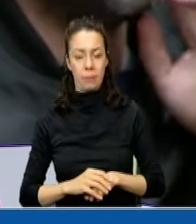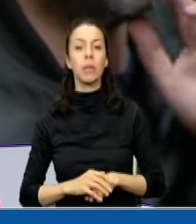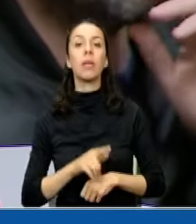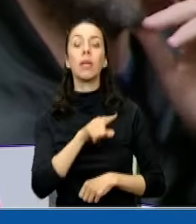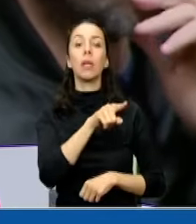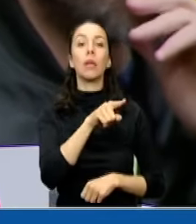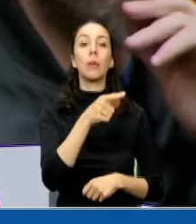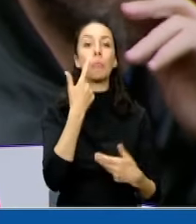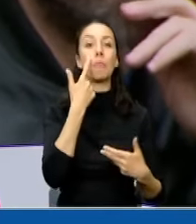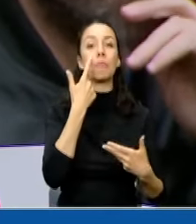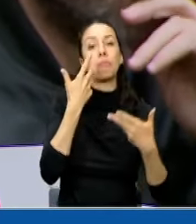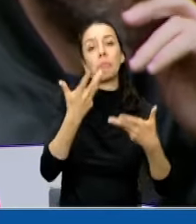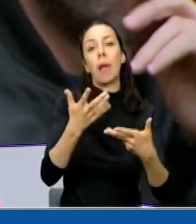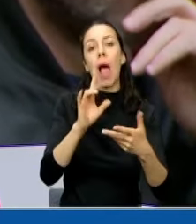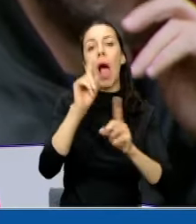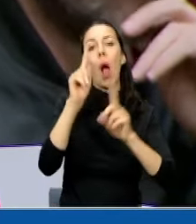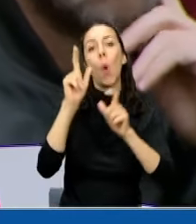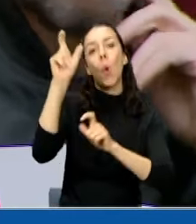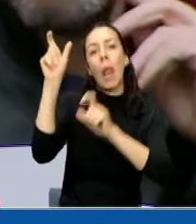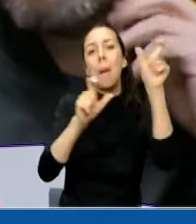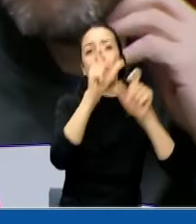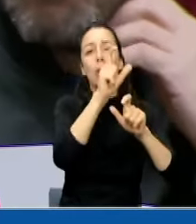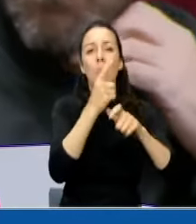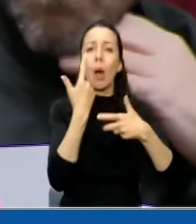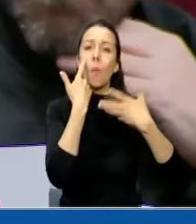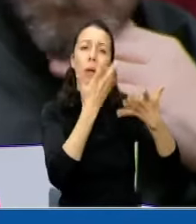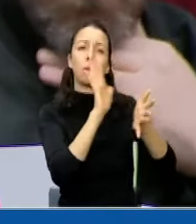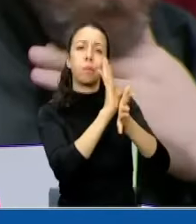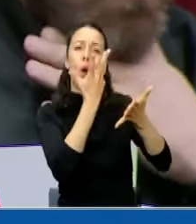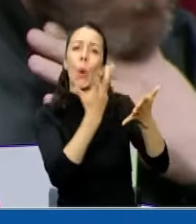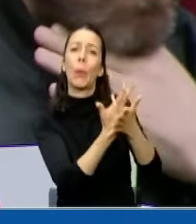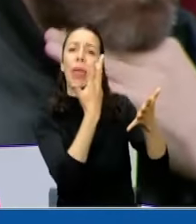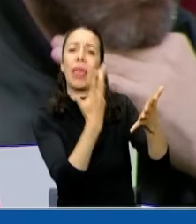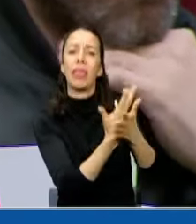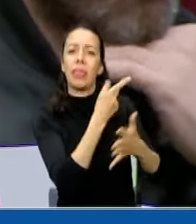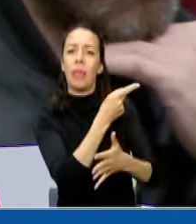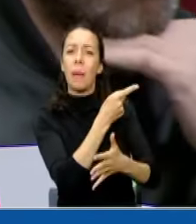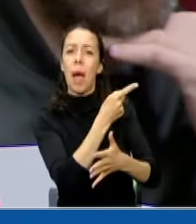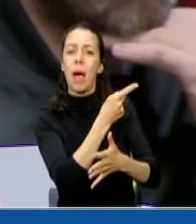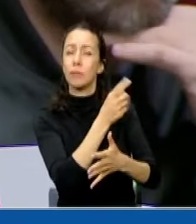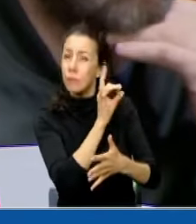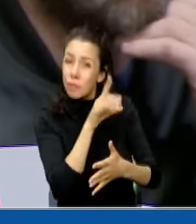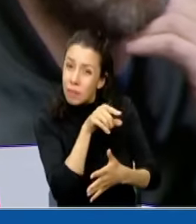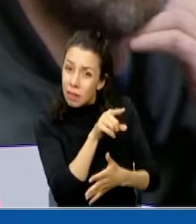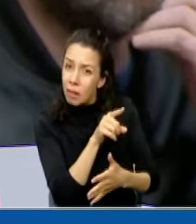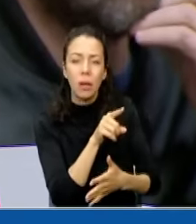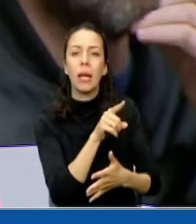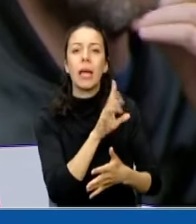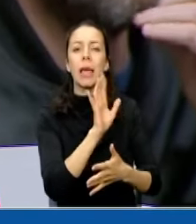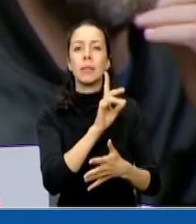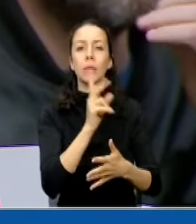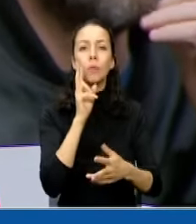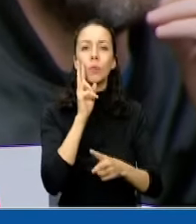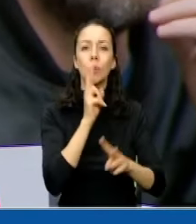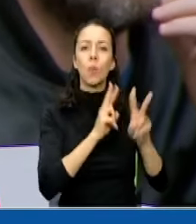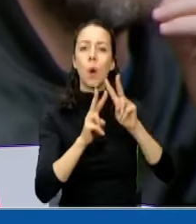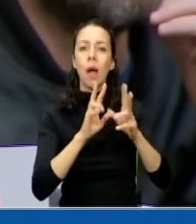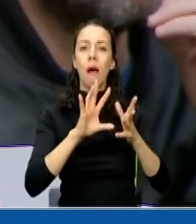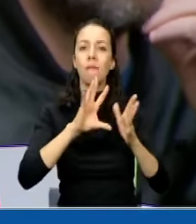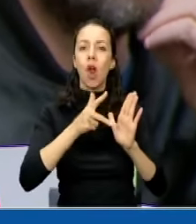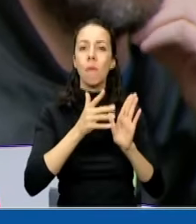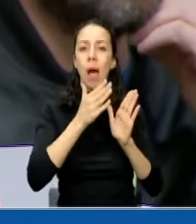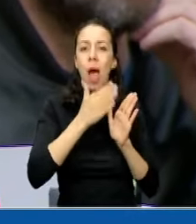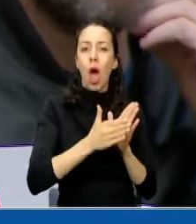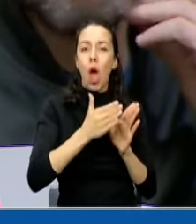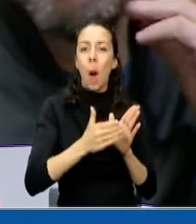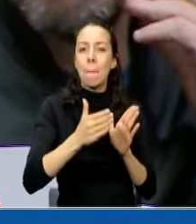presentan algunas personas como víctimas, sino que se trata de un operativo en regla